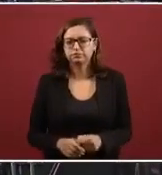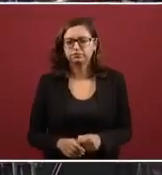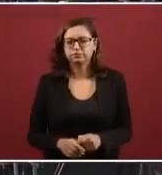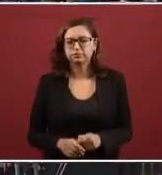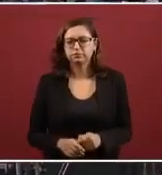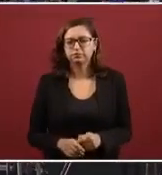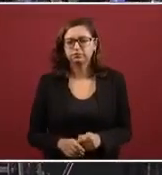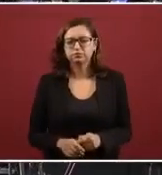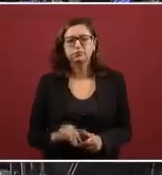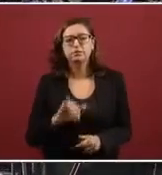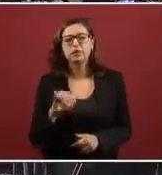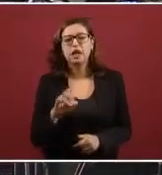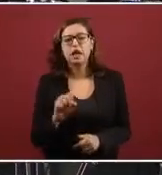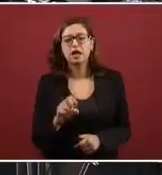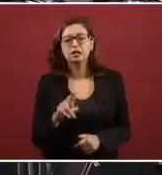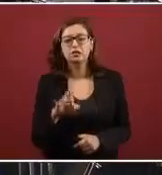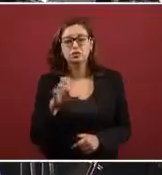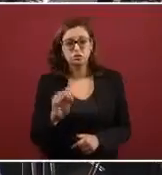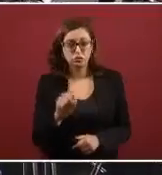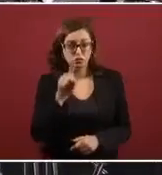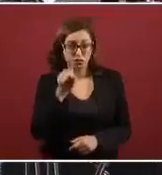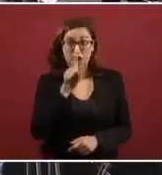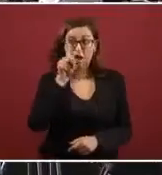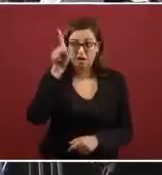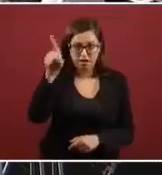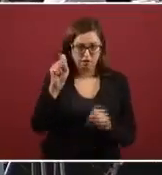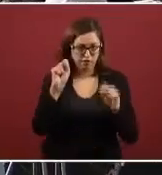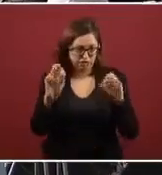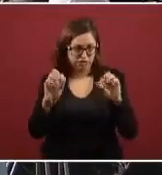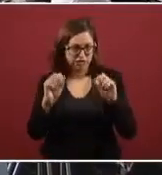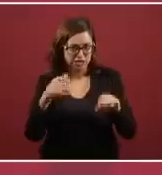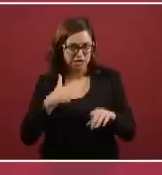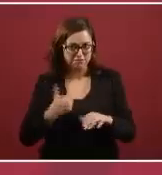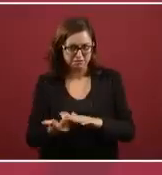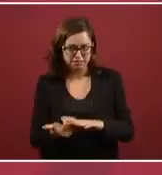Jesús, a ver, ahí en mi escritorio